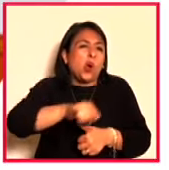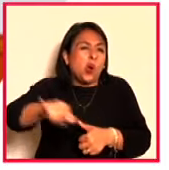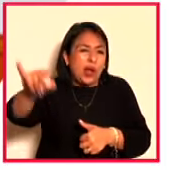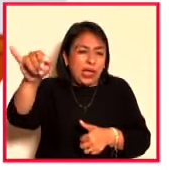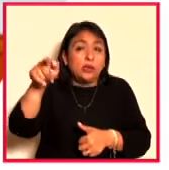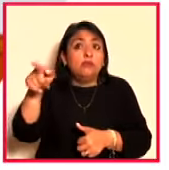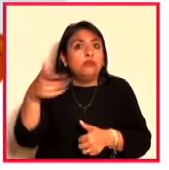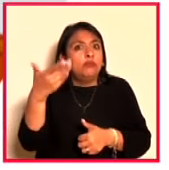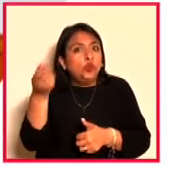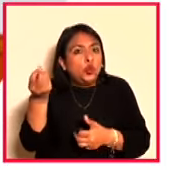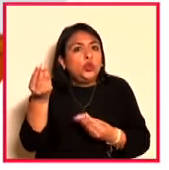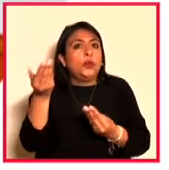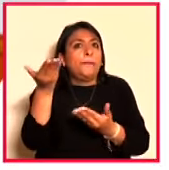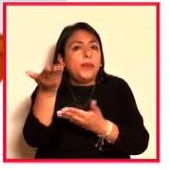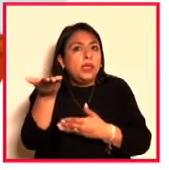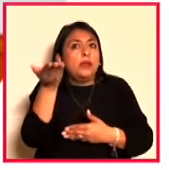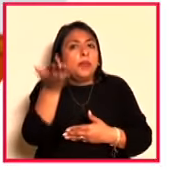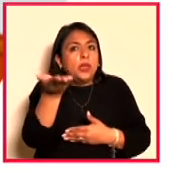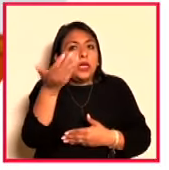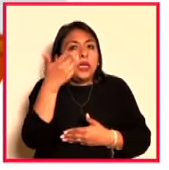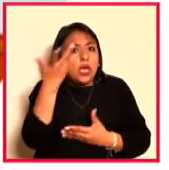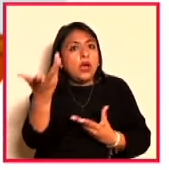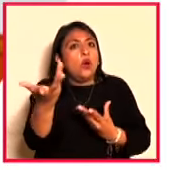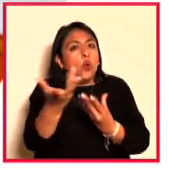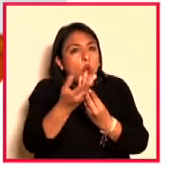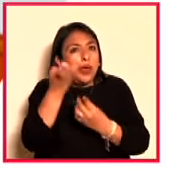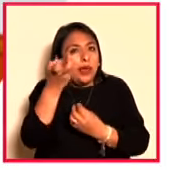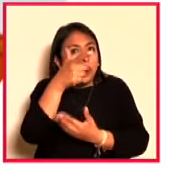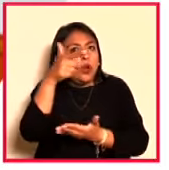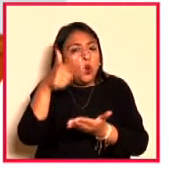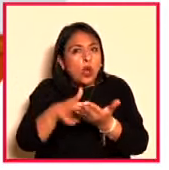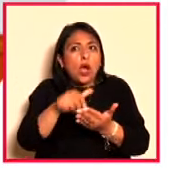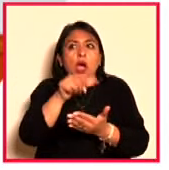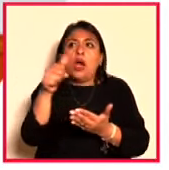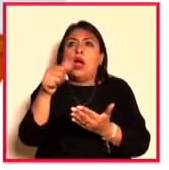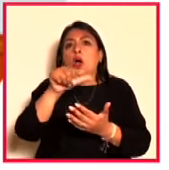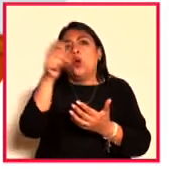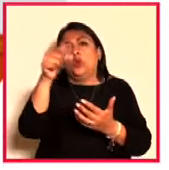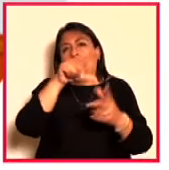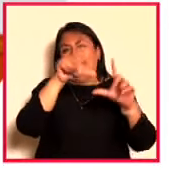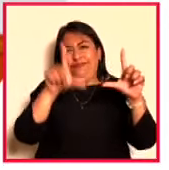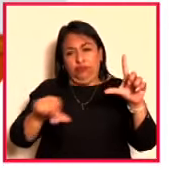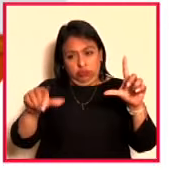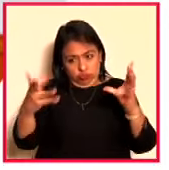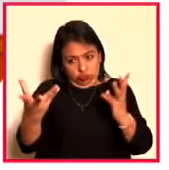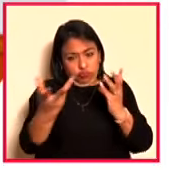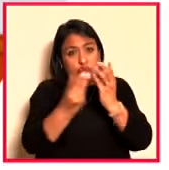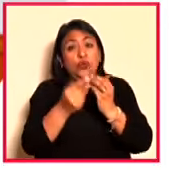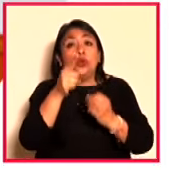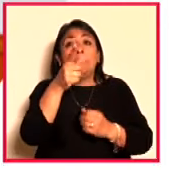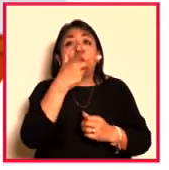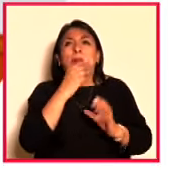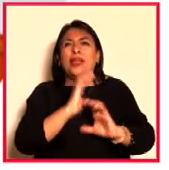mucho en unir esa zona al resto del país. El cantante